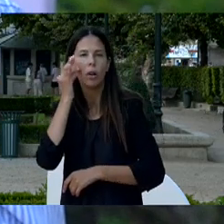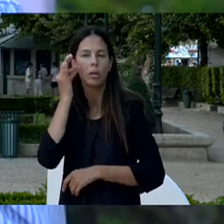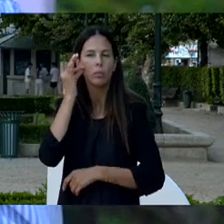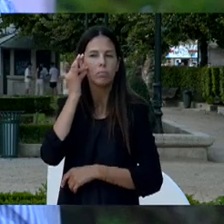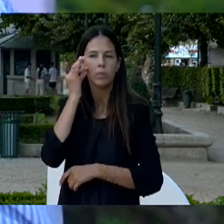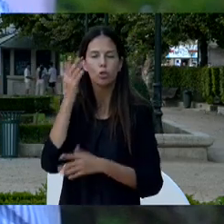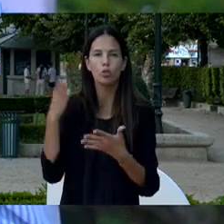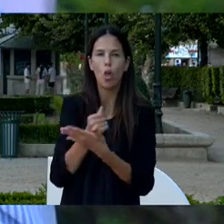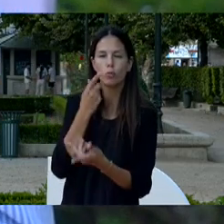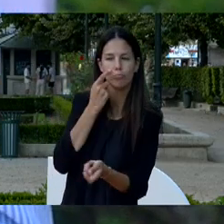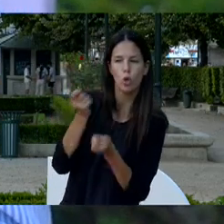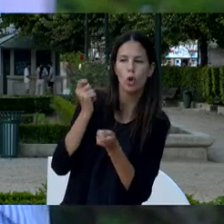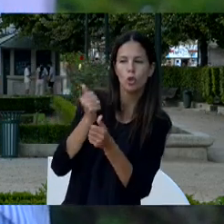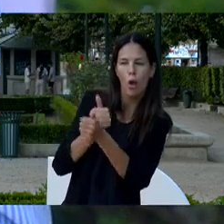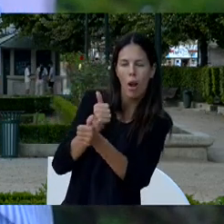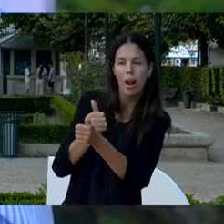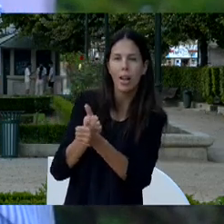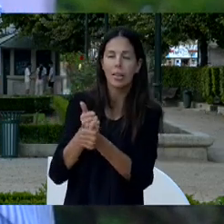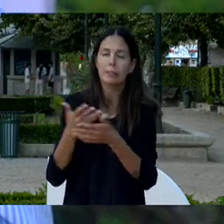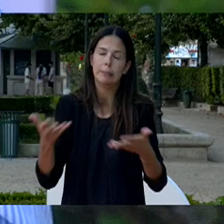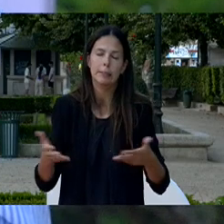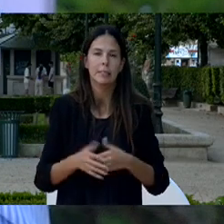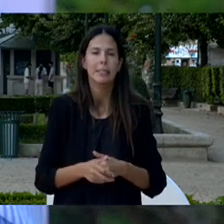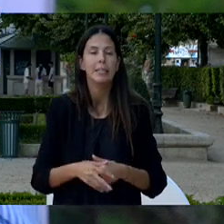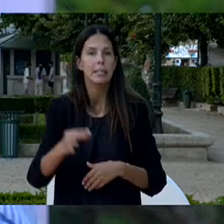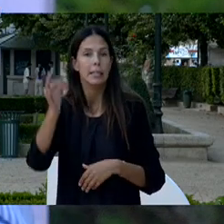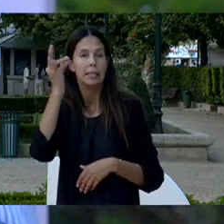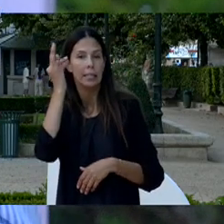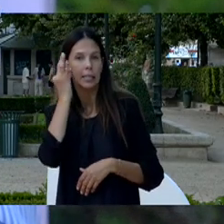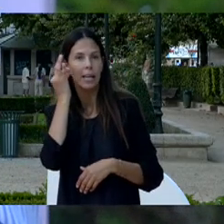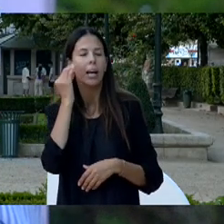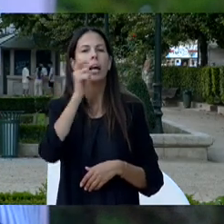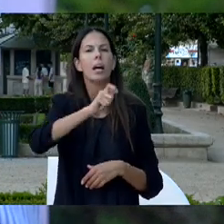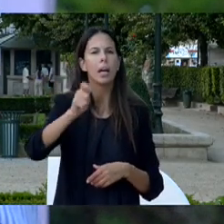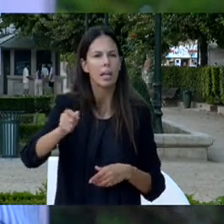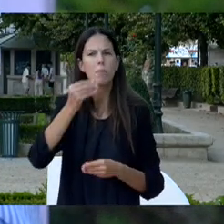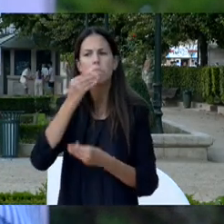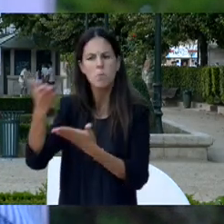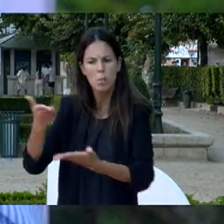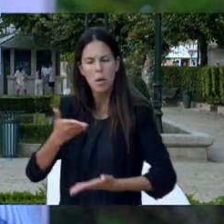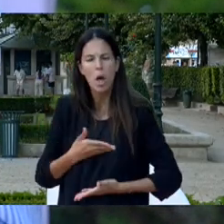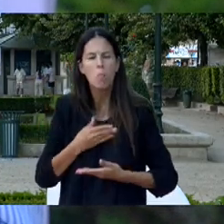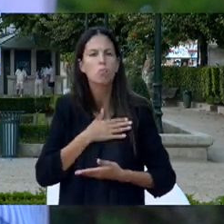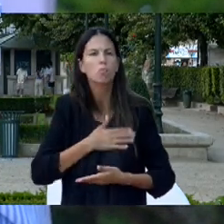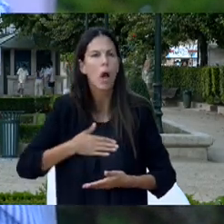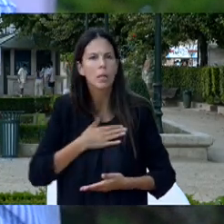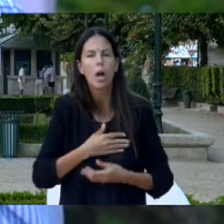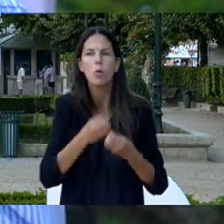observada. Ainda que non lle deixan, ela, hai xente que recibe moi ben, como